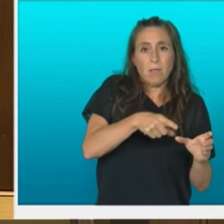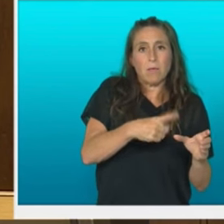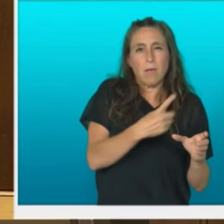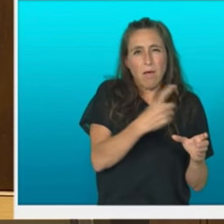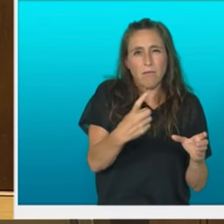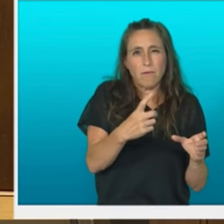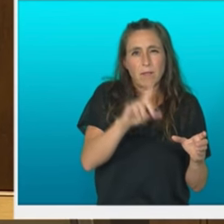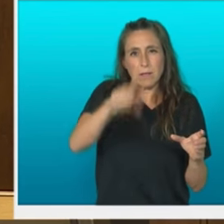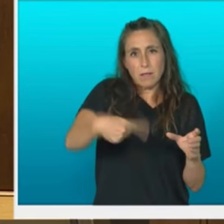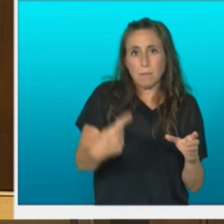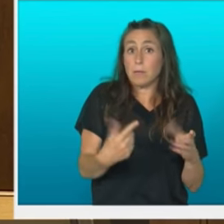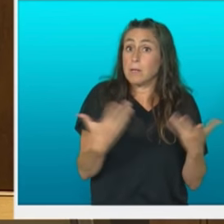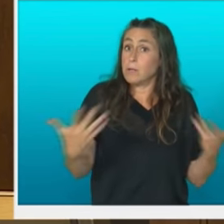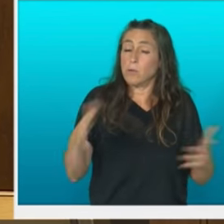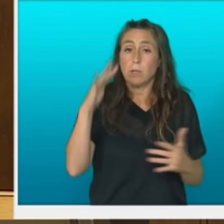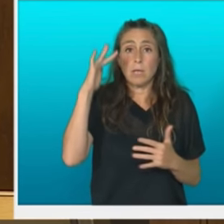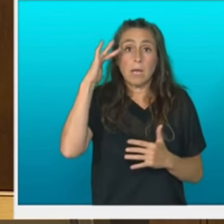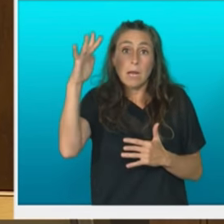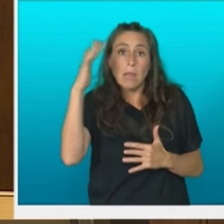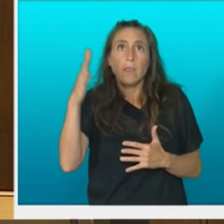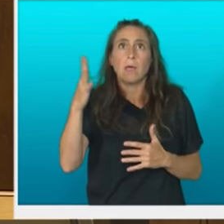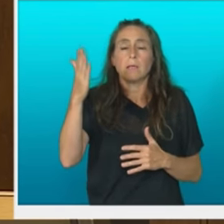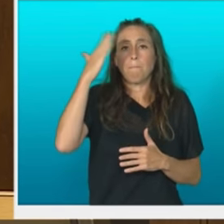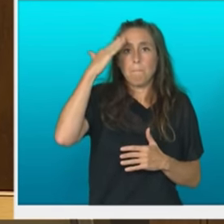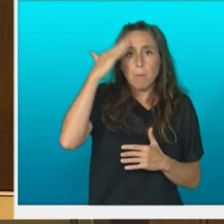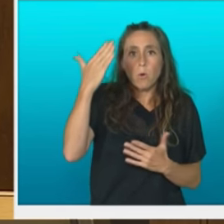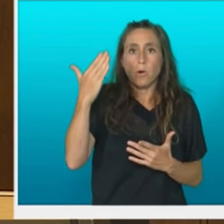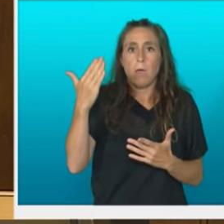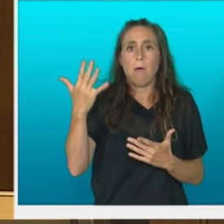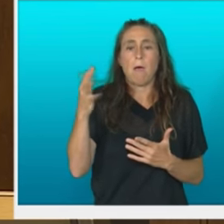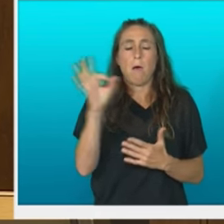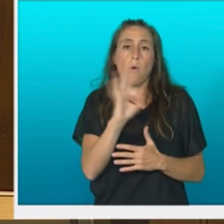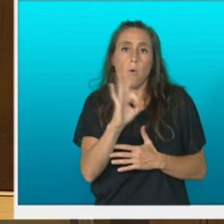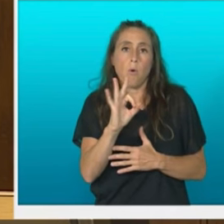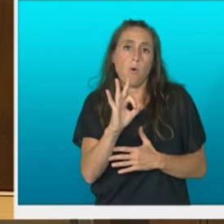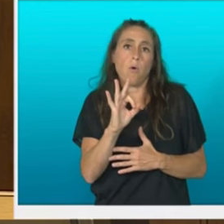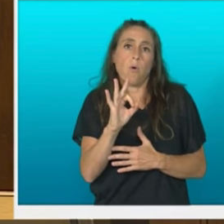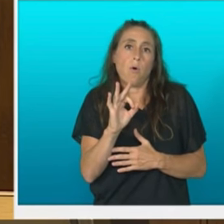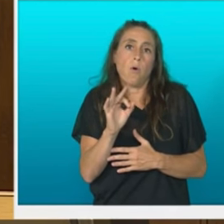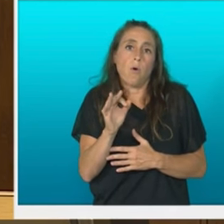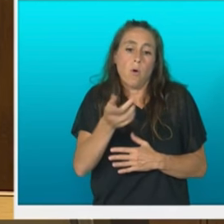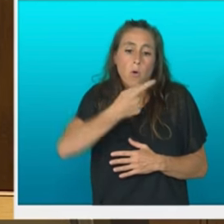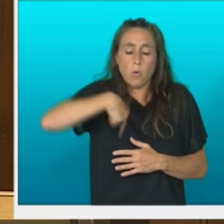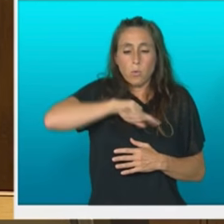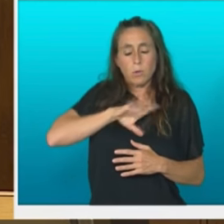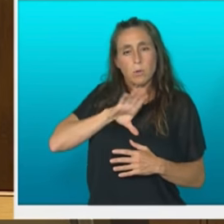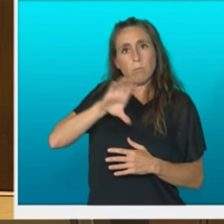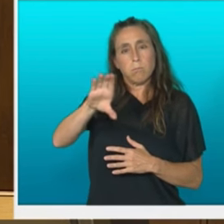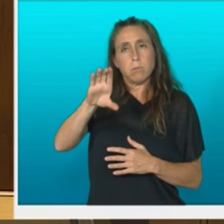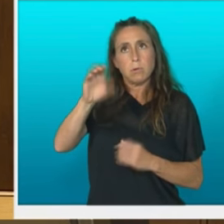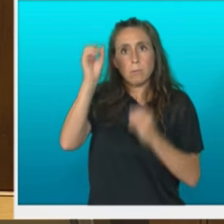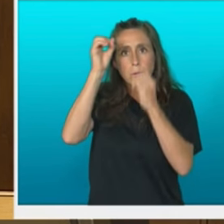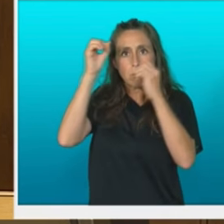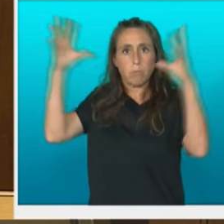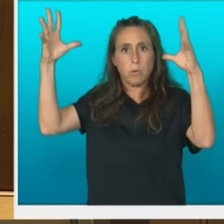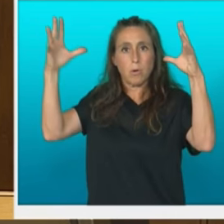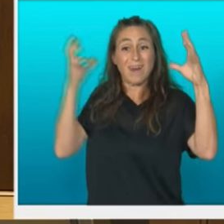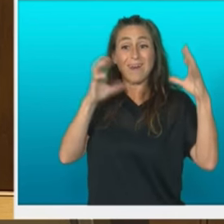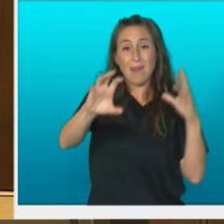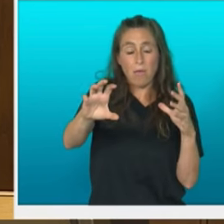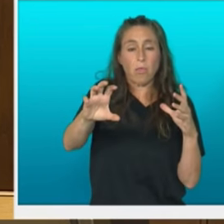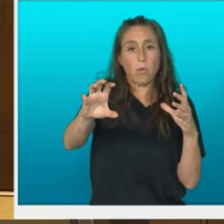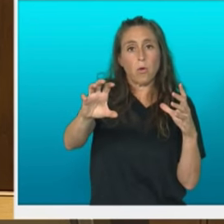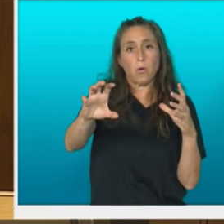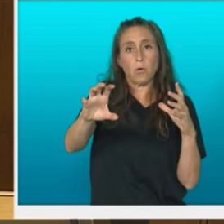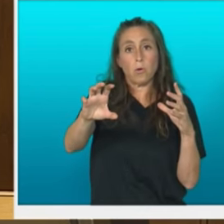engarzada con las creencias o la memoria más enraizada en el imaginario nacional y nos vale aquí el concepto de nación que